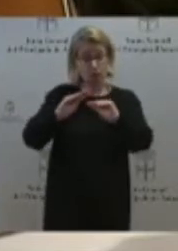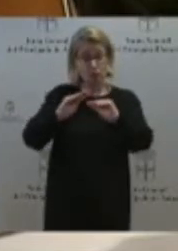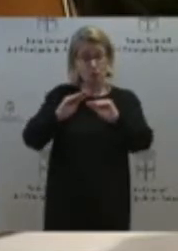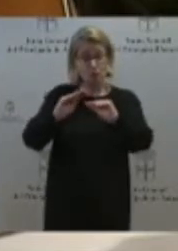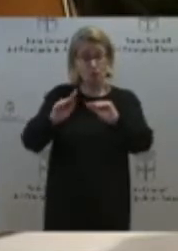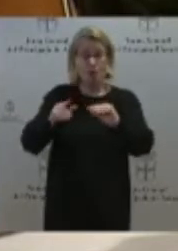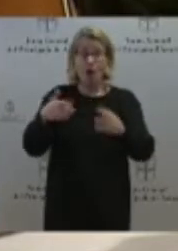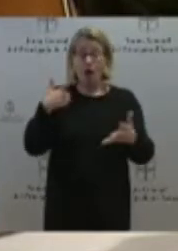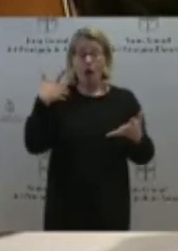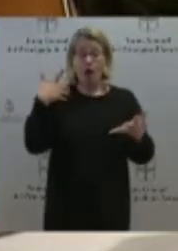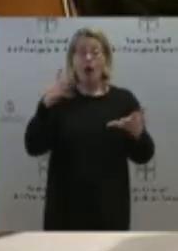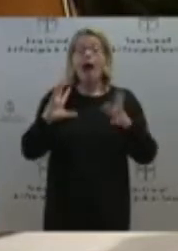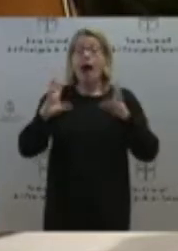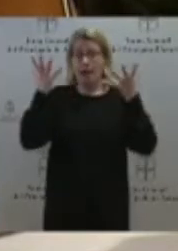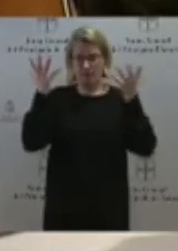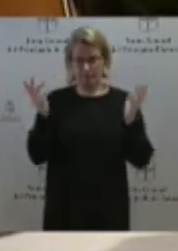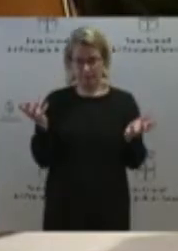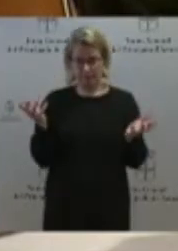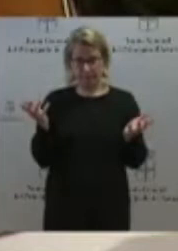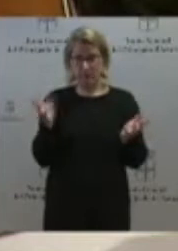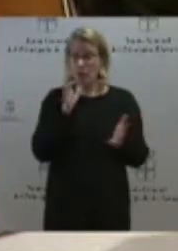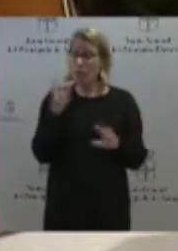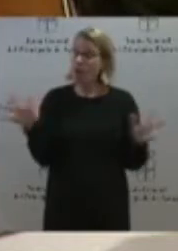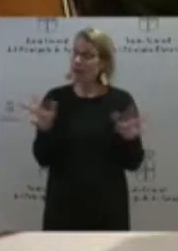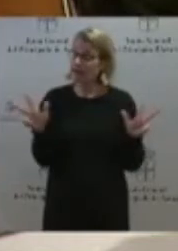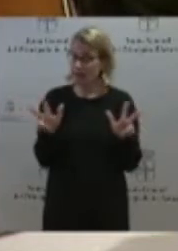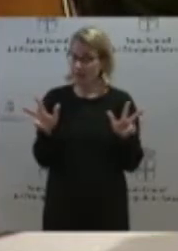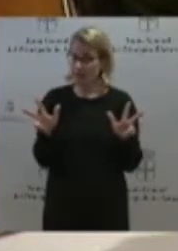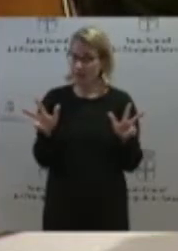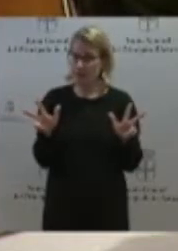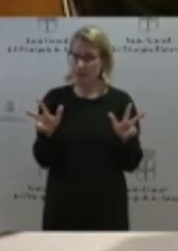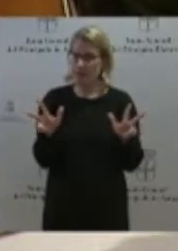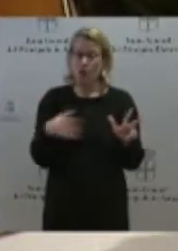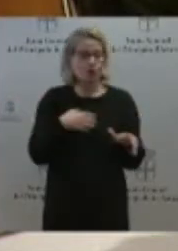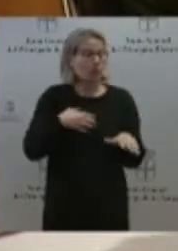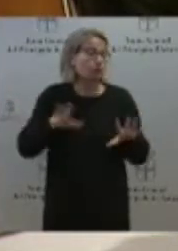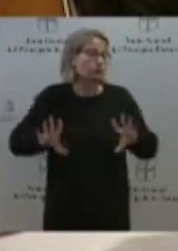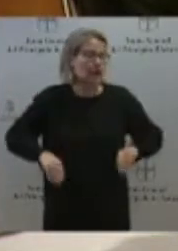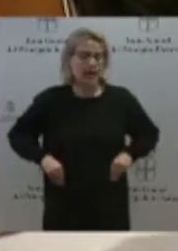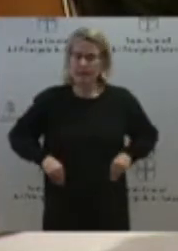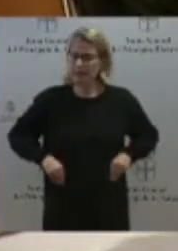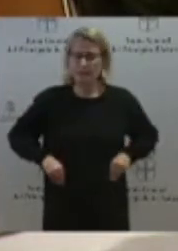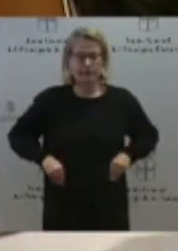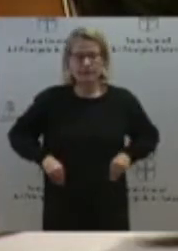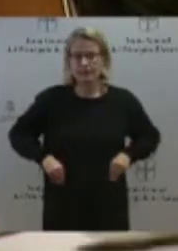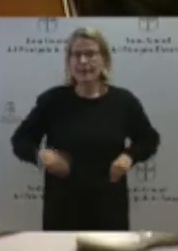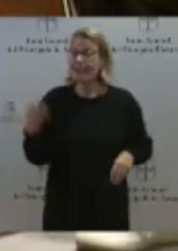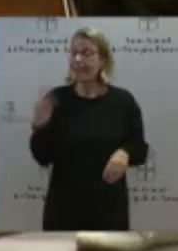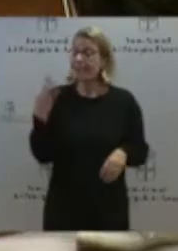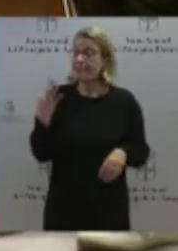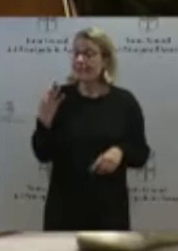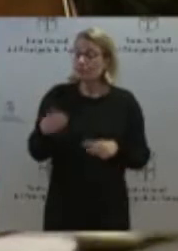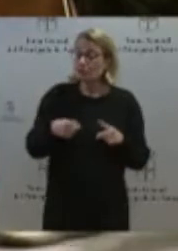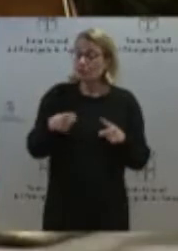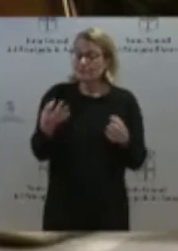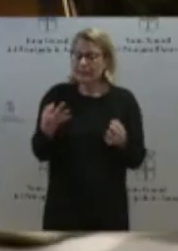no tiende a movernos a la resignación, sino al contrario, servirnos doblero para dar impulso a los cambios que nuestro país necesita. Y